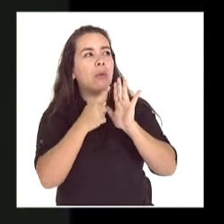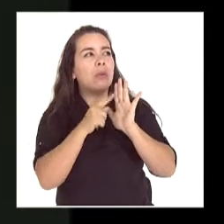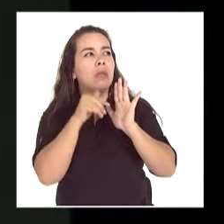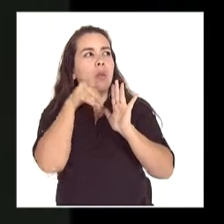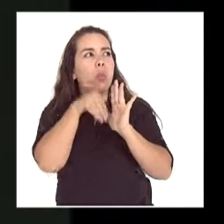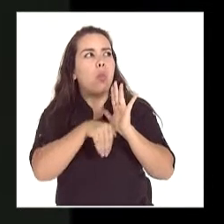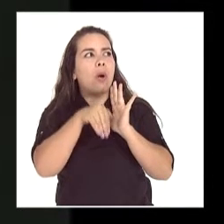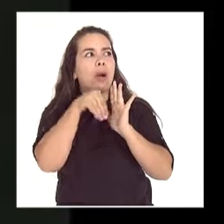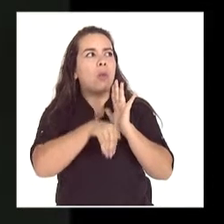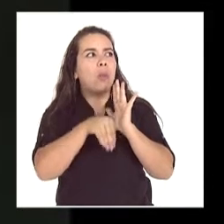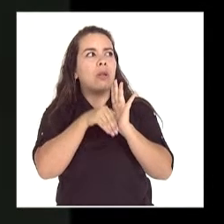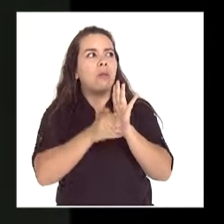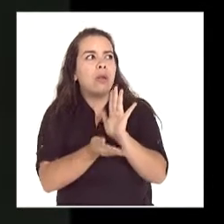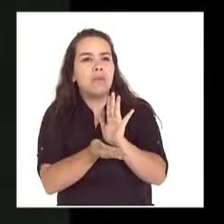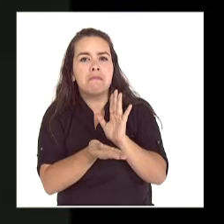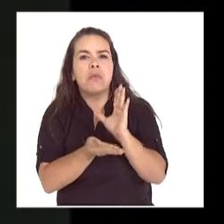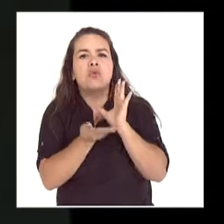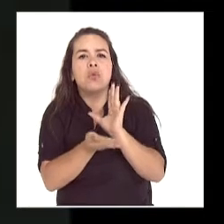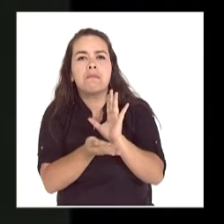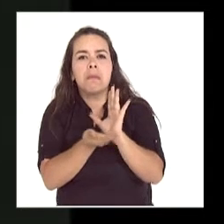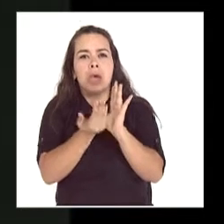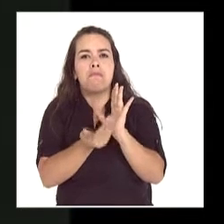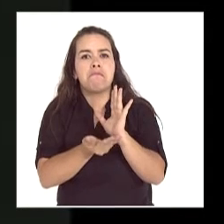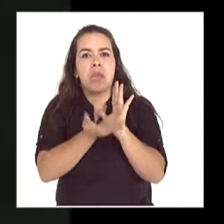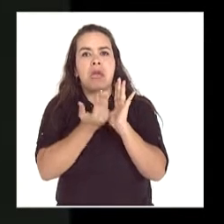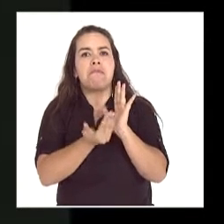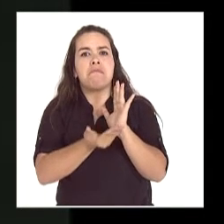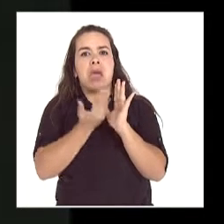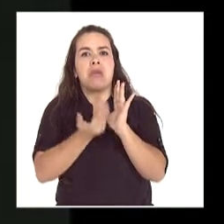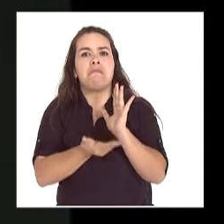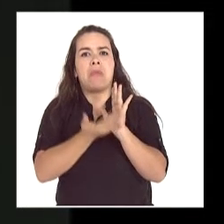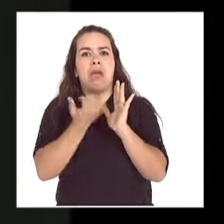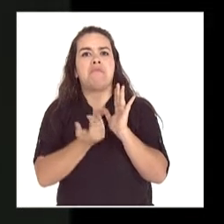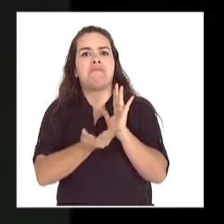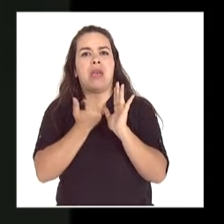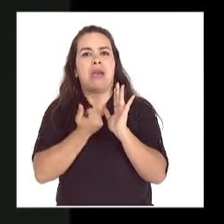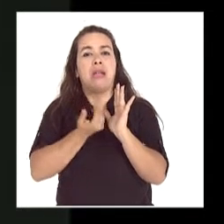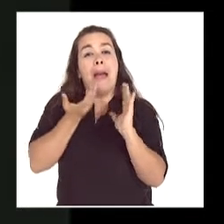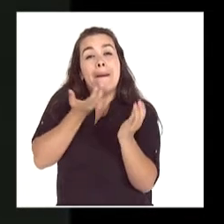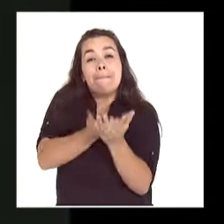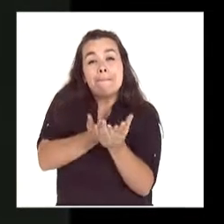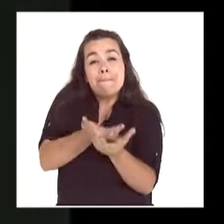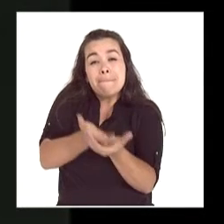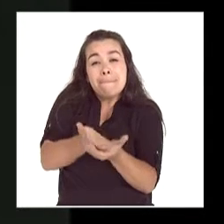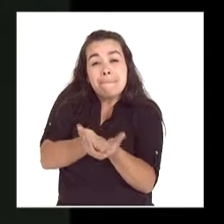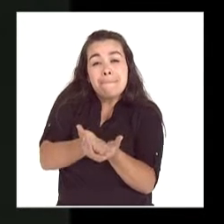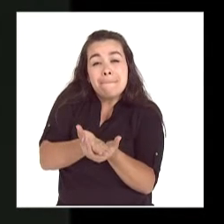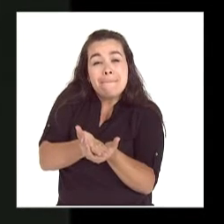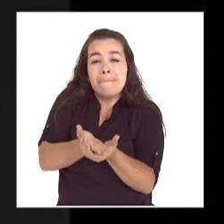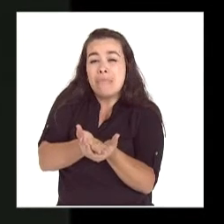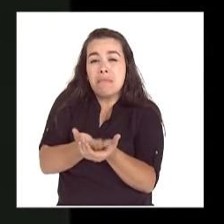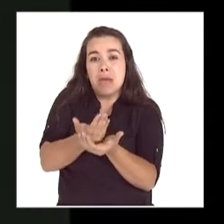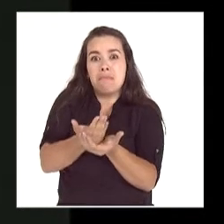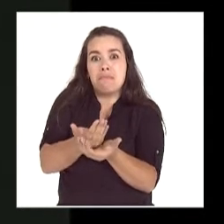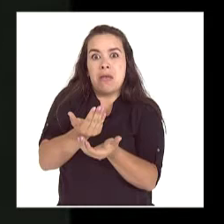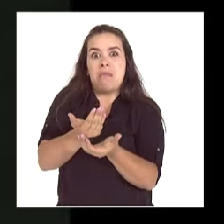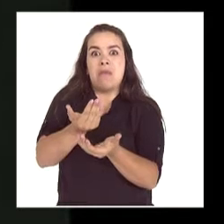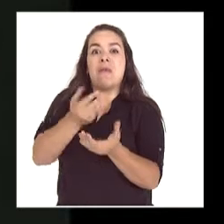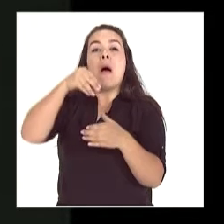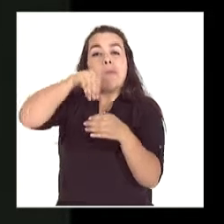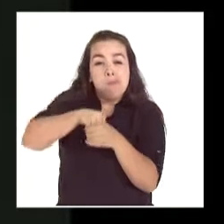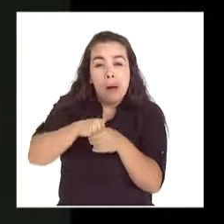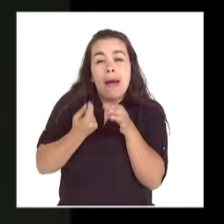muestra cómo se están levantando esas células endoteliales, o sea, las células que tapizan el interior de la célula, y entre esa